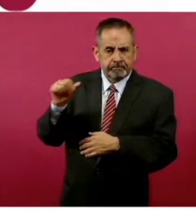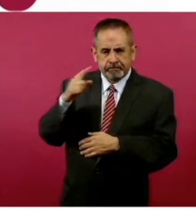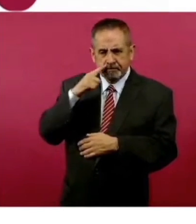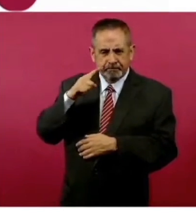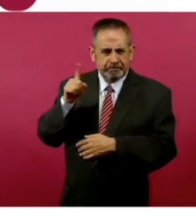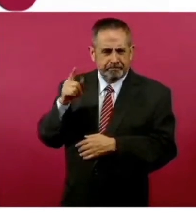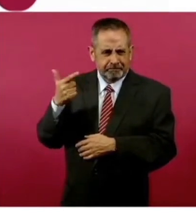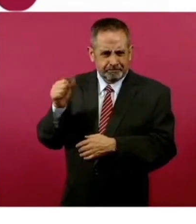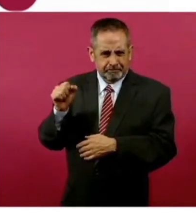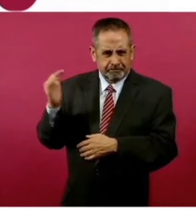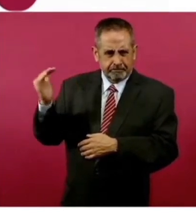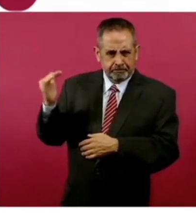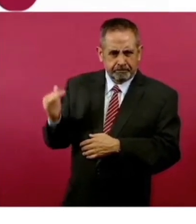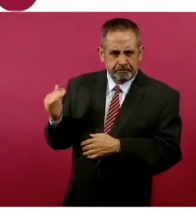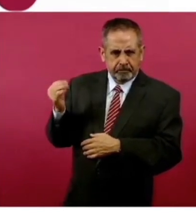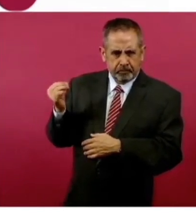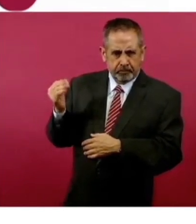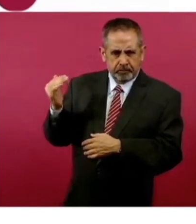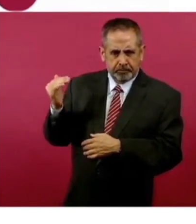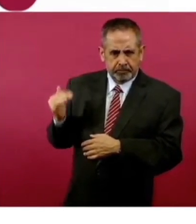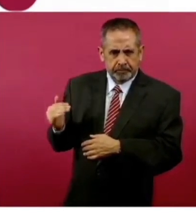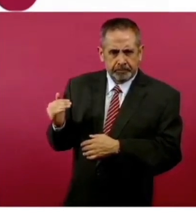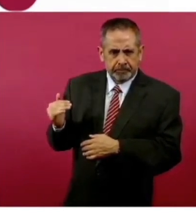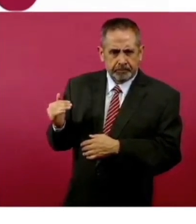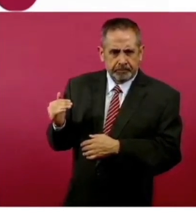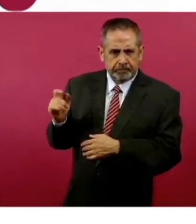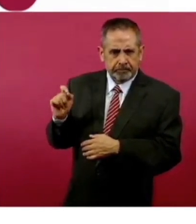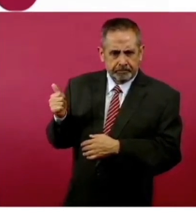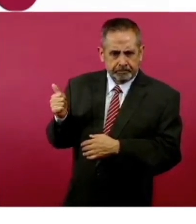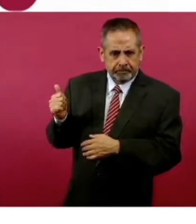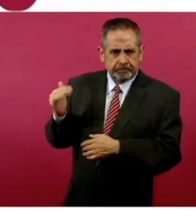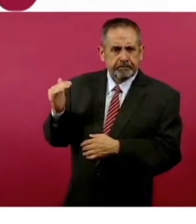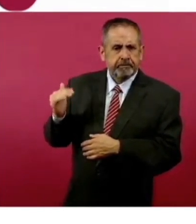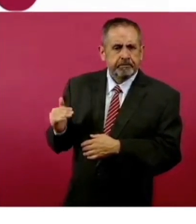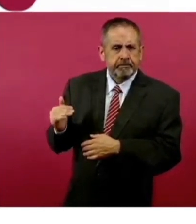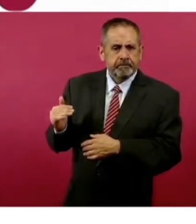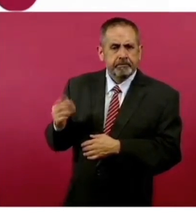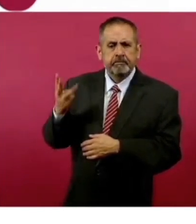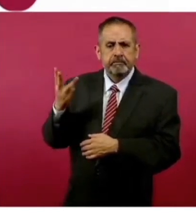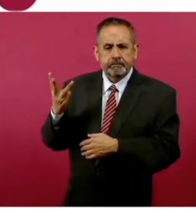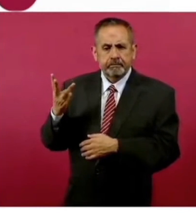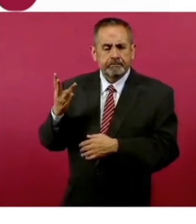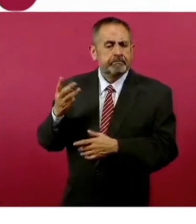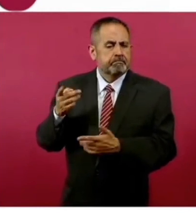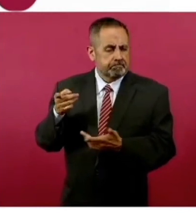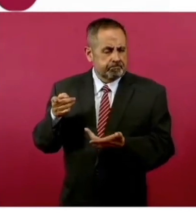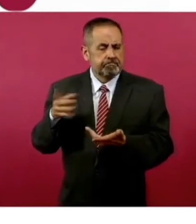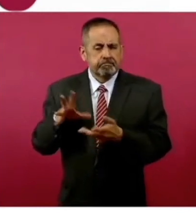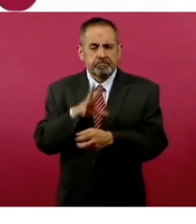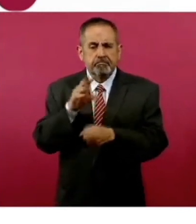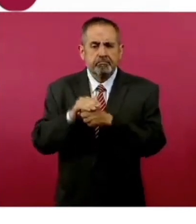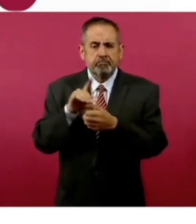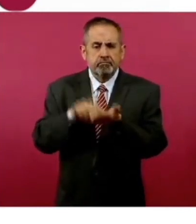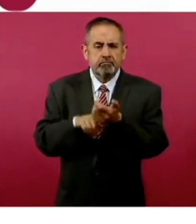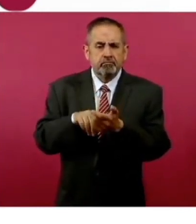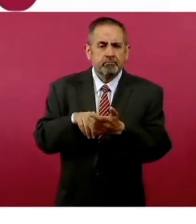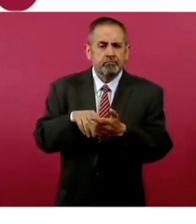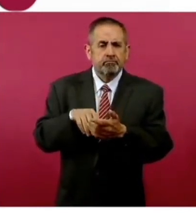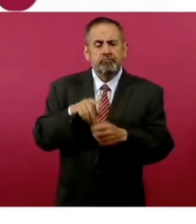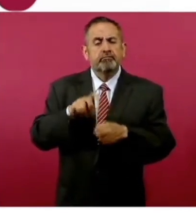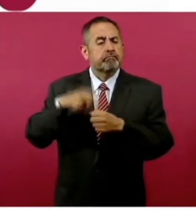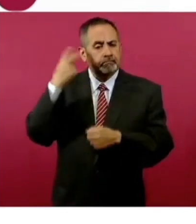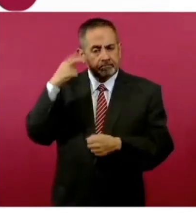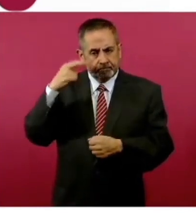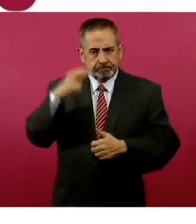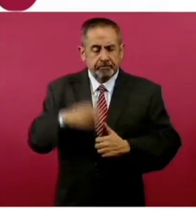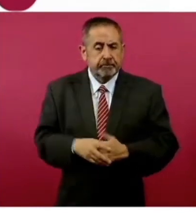aire médico nueve subestaciones eléctricas veintiséis calentadores de agua y también tres elevadores en el mismo número de